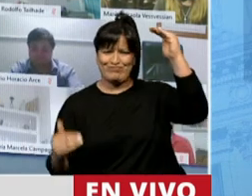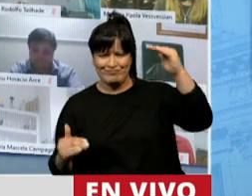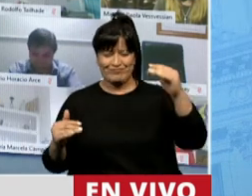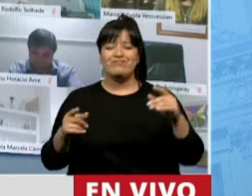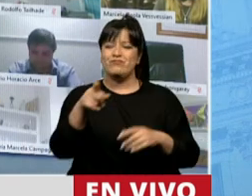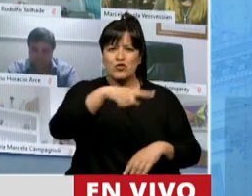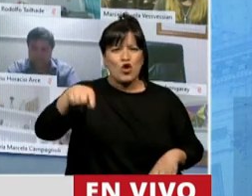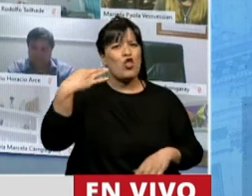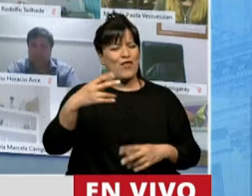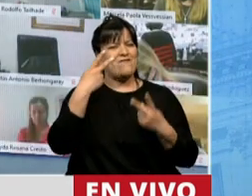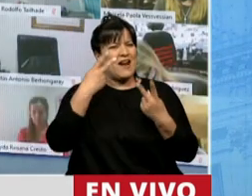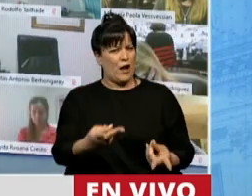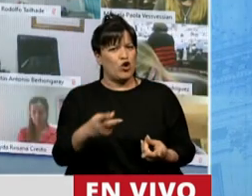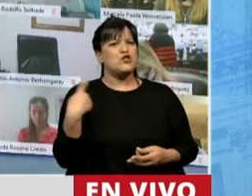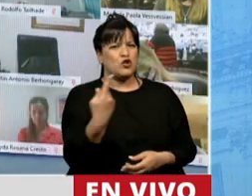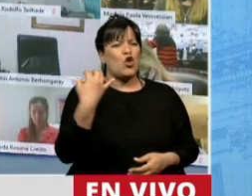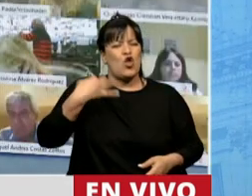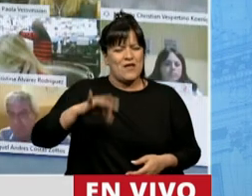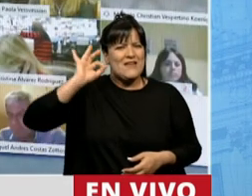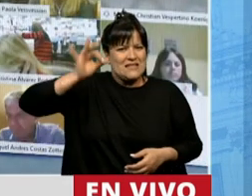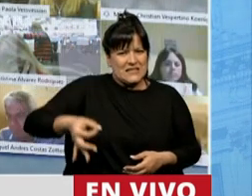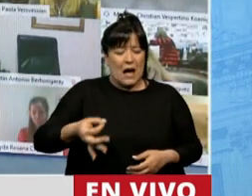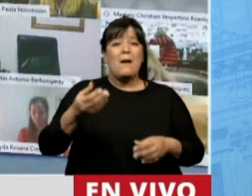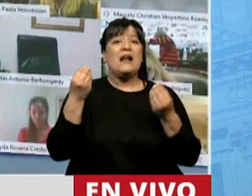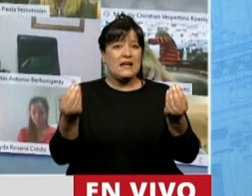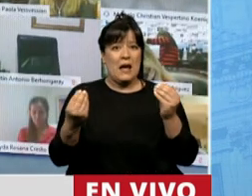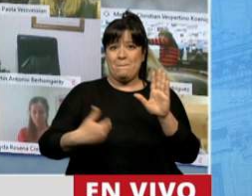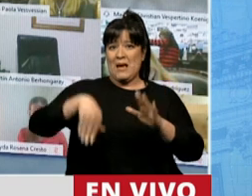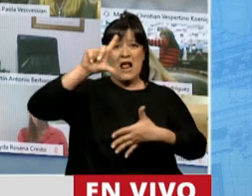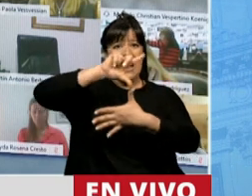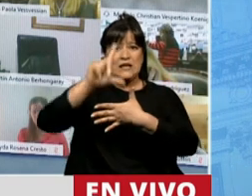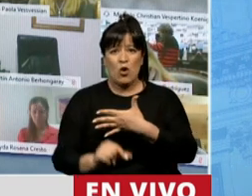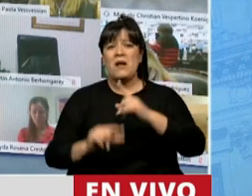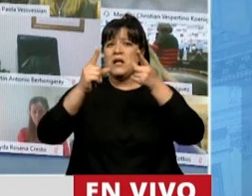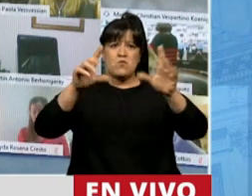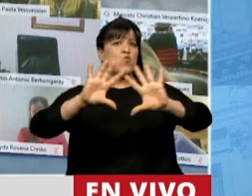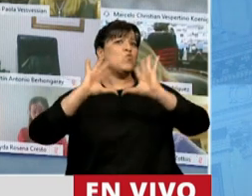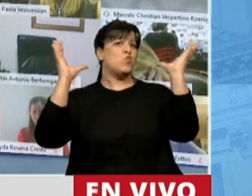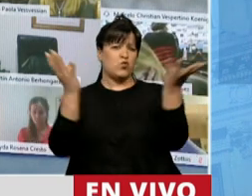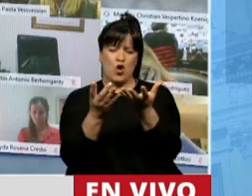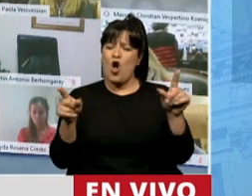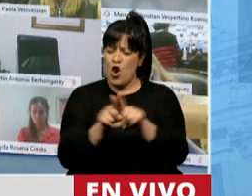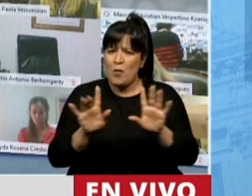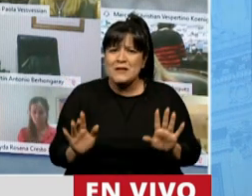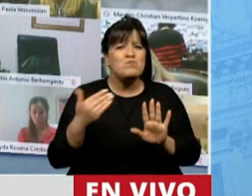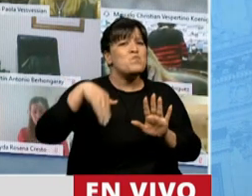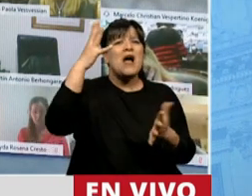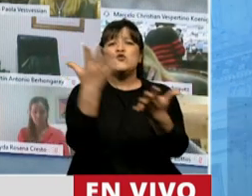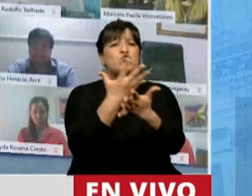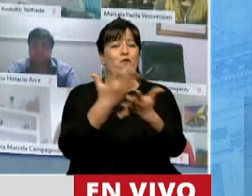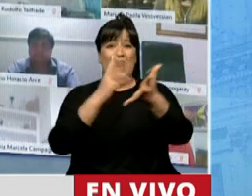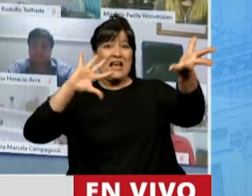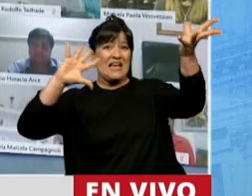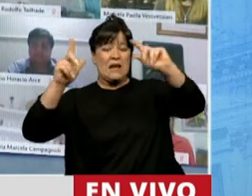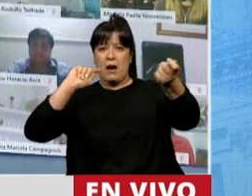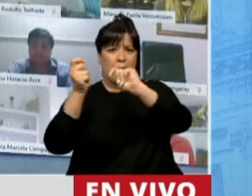tenemos que reconocer y saber que en la gran mayoría de latinoamérica y de todo el mundo también Quienes más sufren las consecuencias del